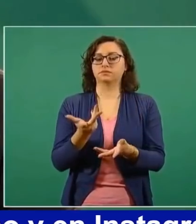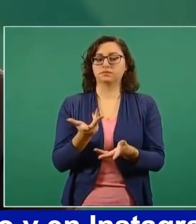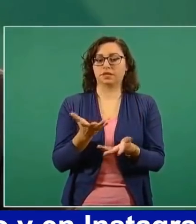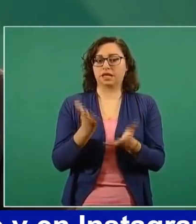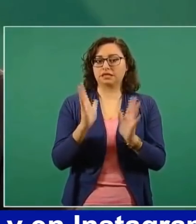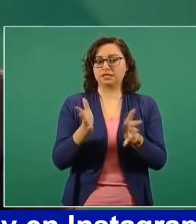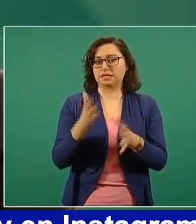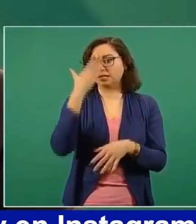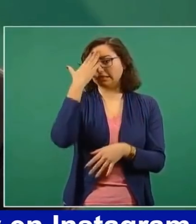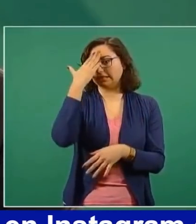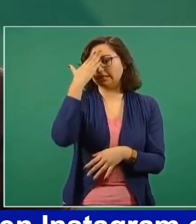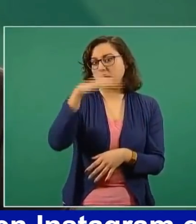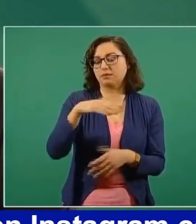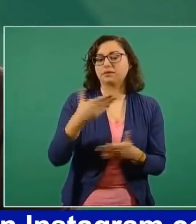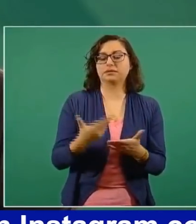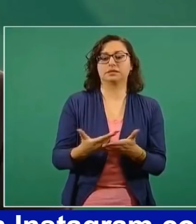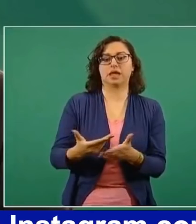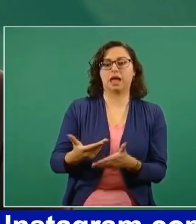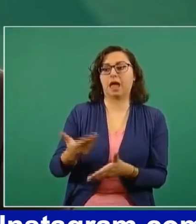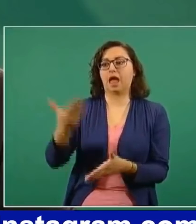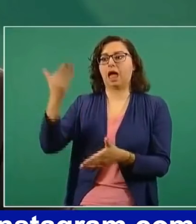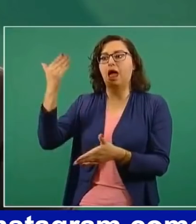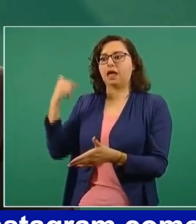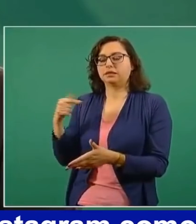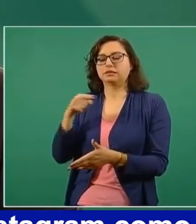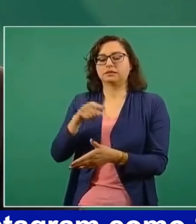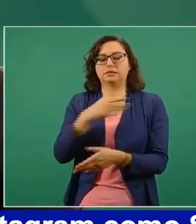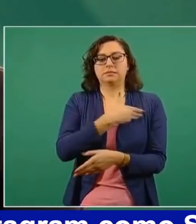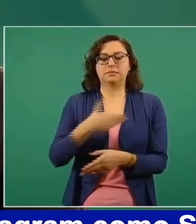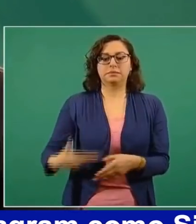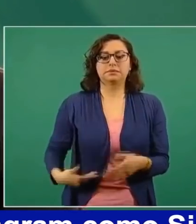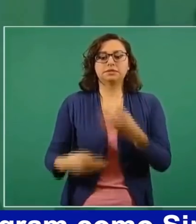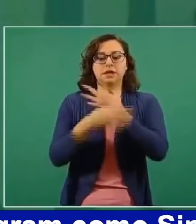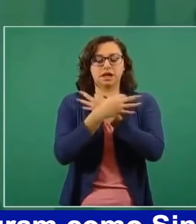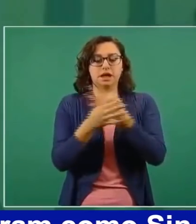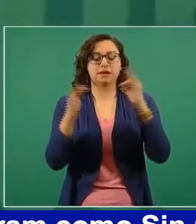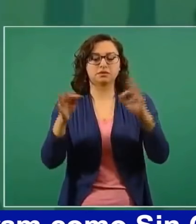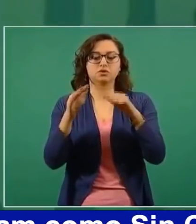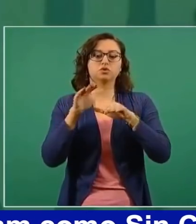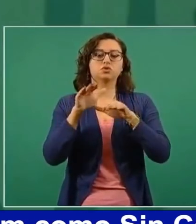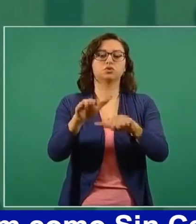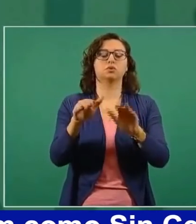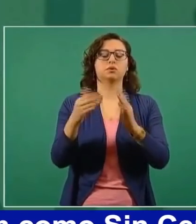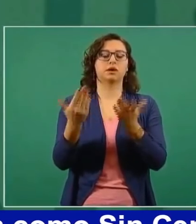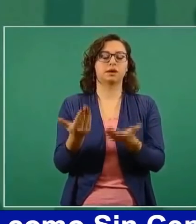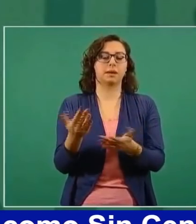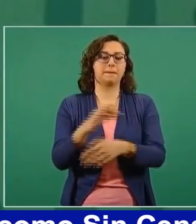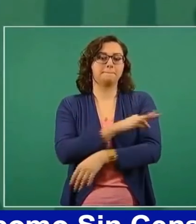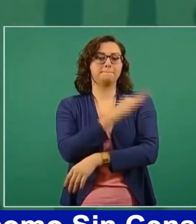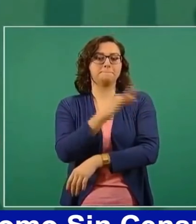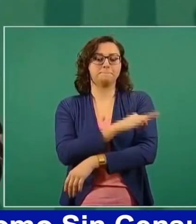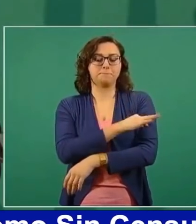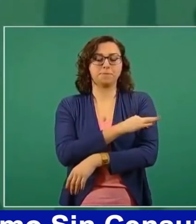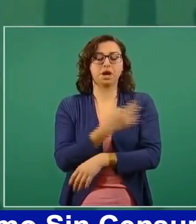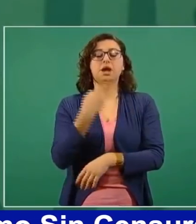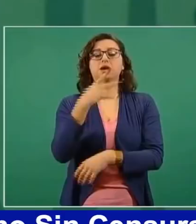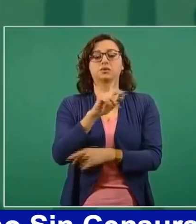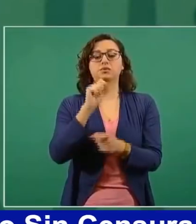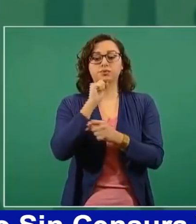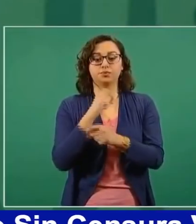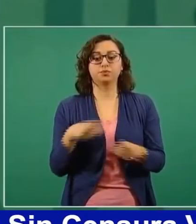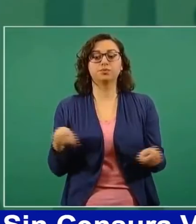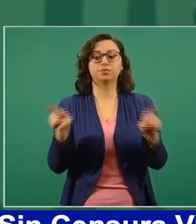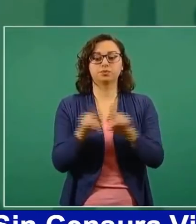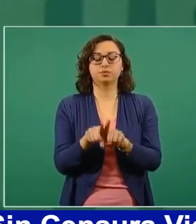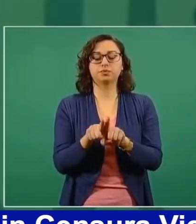por el señor presidente, que de hecho es un marco importante lo que ha señalado en cuanto a la vacunación, pero también queremos